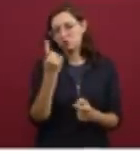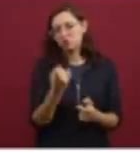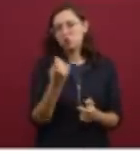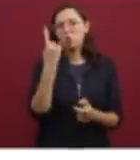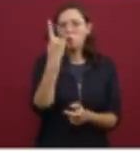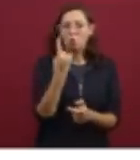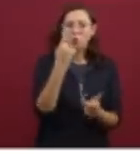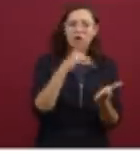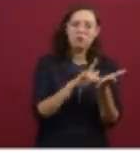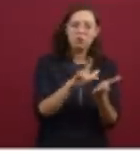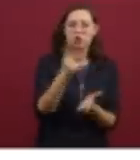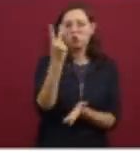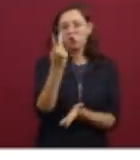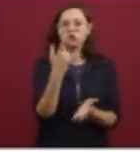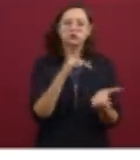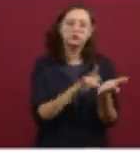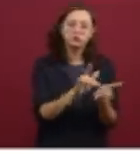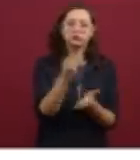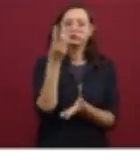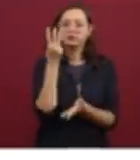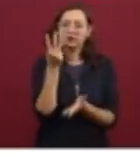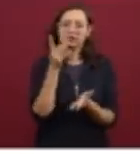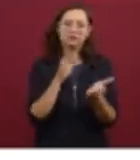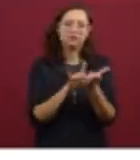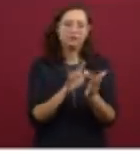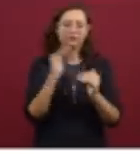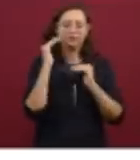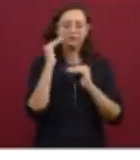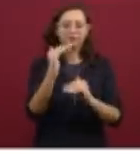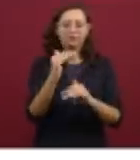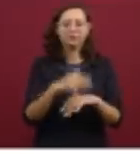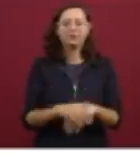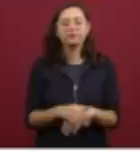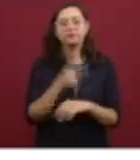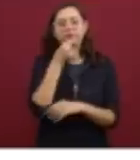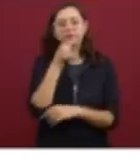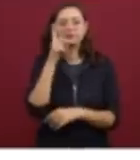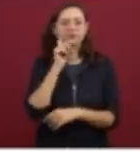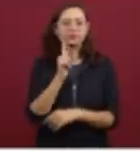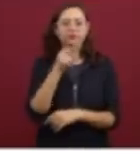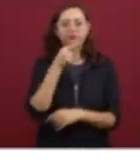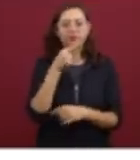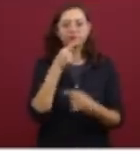tanto, la población objetivo, que son los niños y las